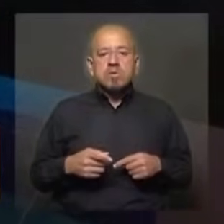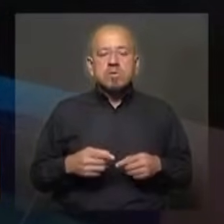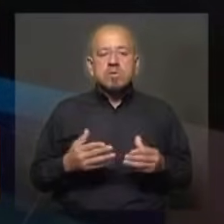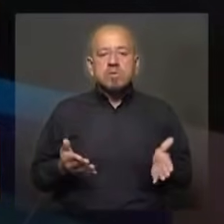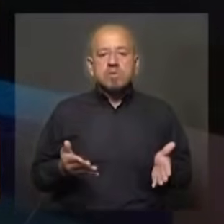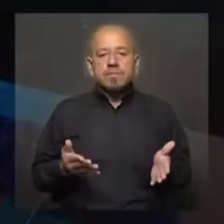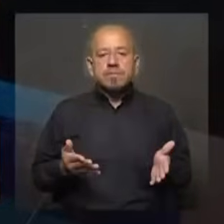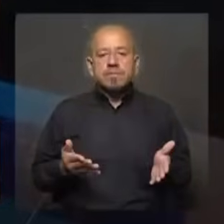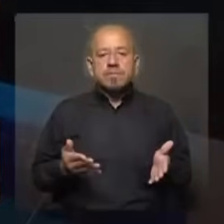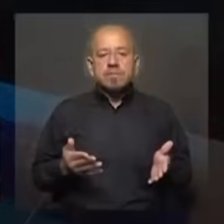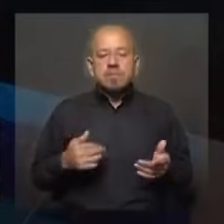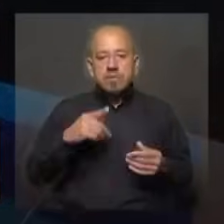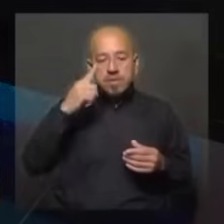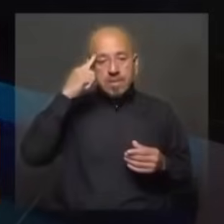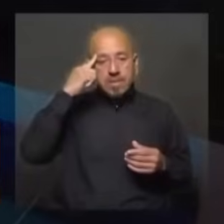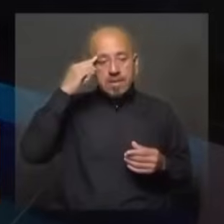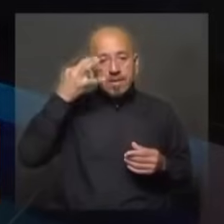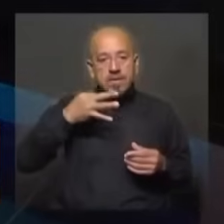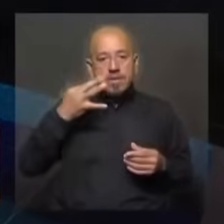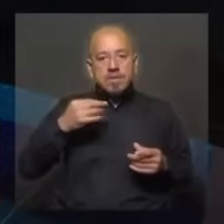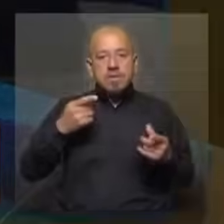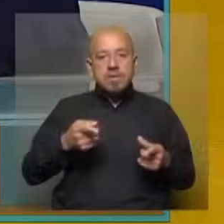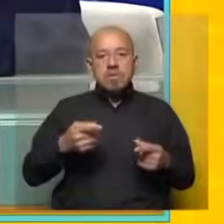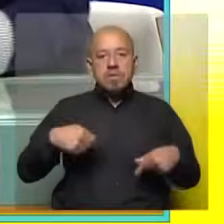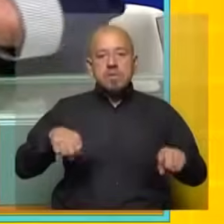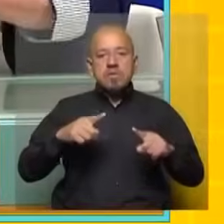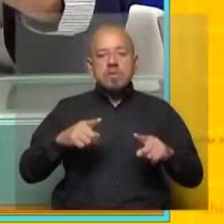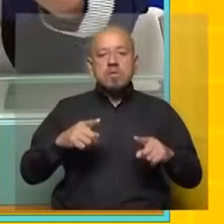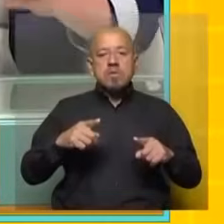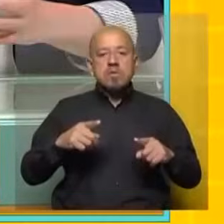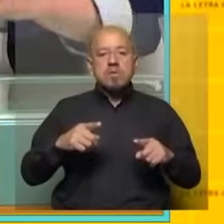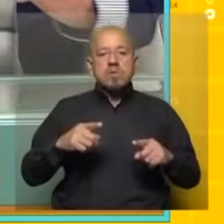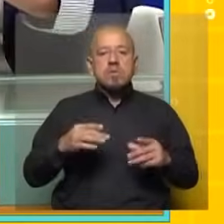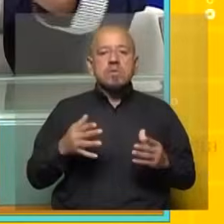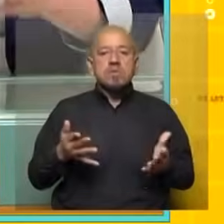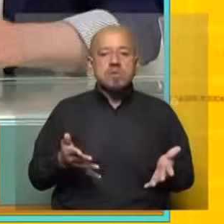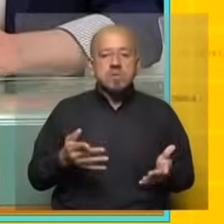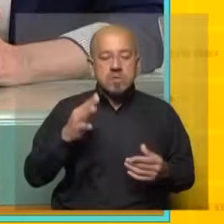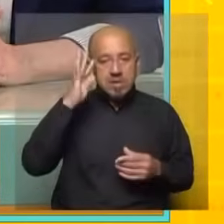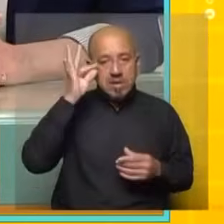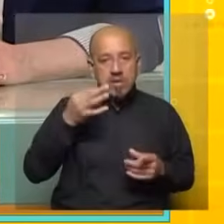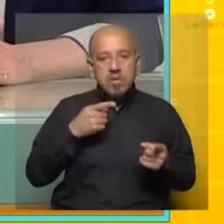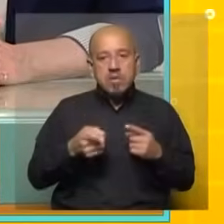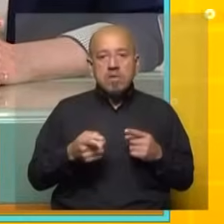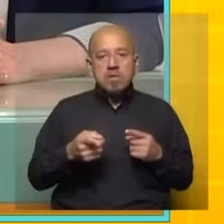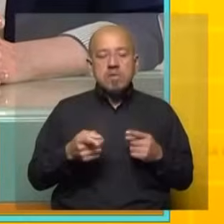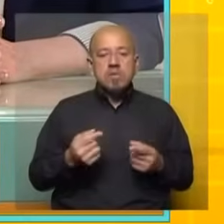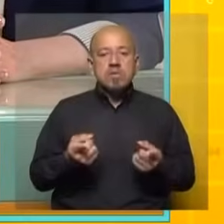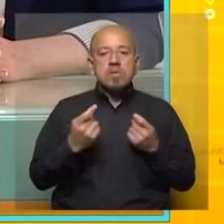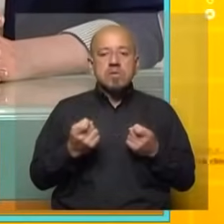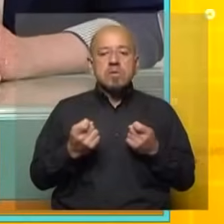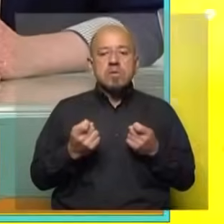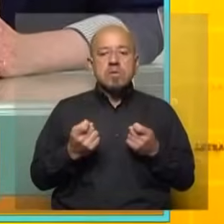para estudiar en la realidad y nutriéndonos de las usinas de conocimiento. Bueno, creo que esa articulación va a ser necesaria